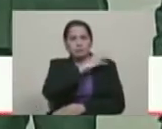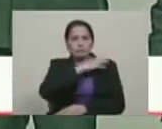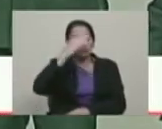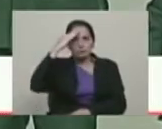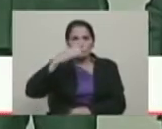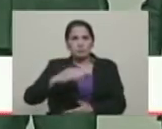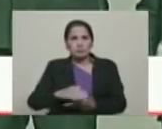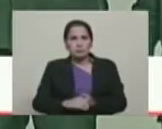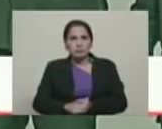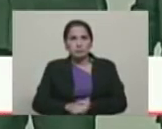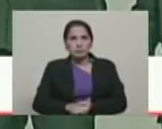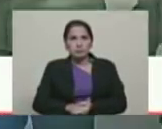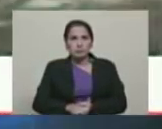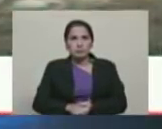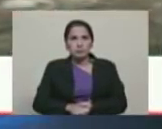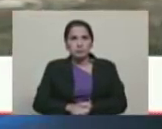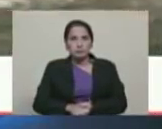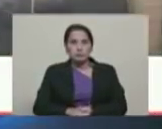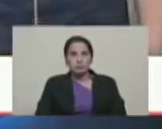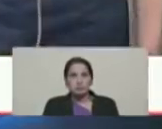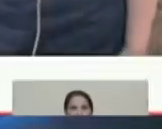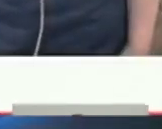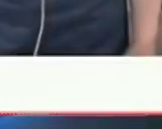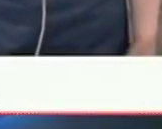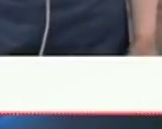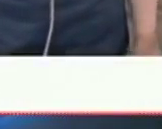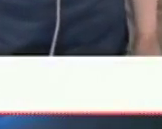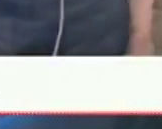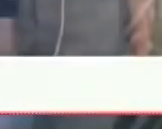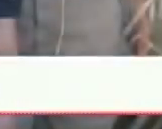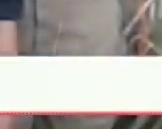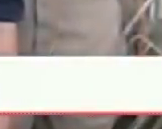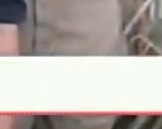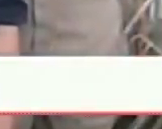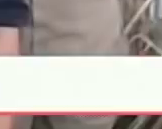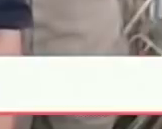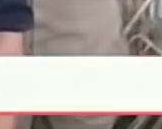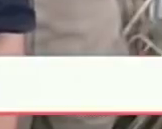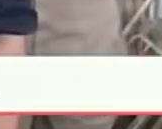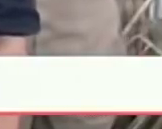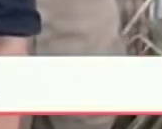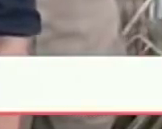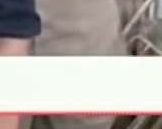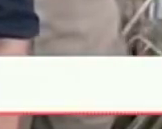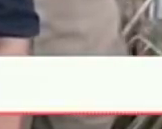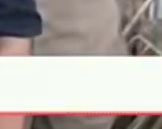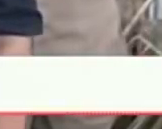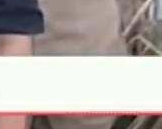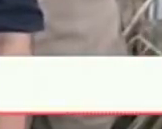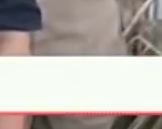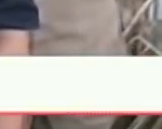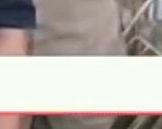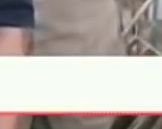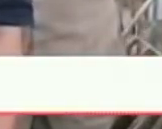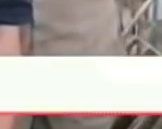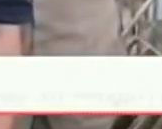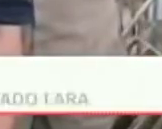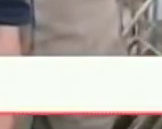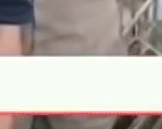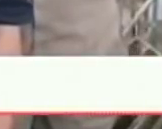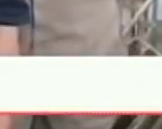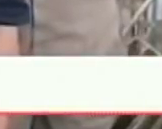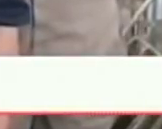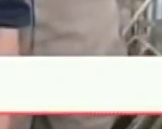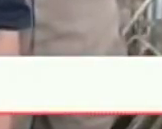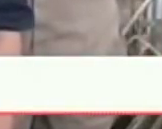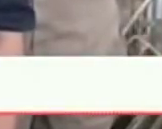Rivas. Gracias por el pase. Aquí estamos en el municipio Iribarren, en la parroquia